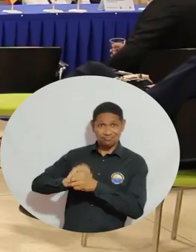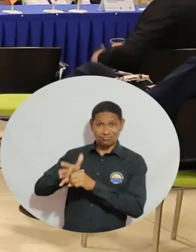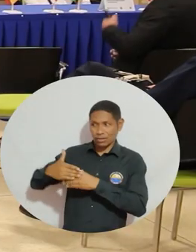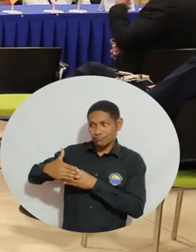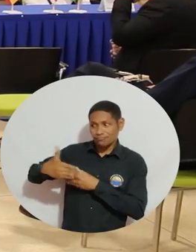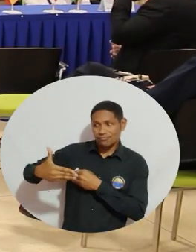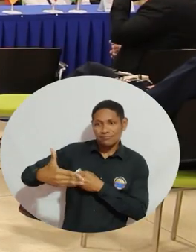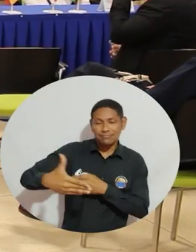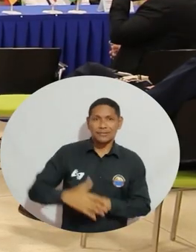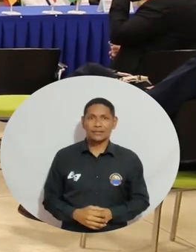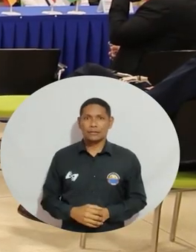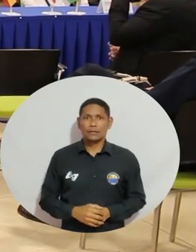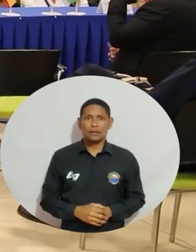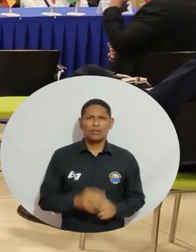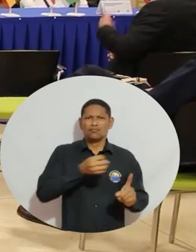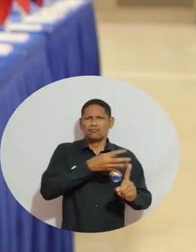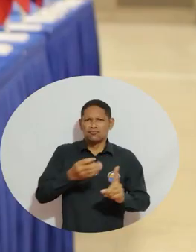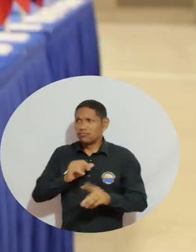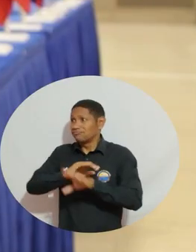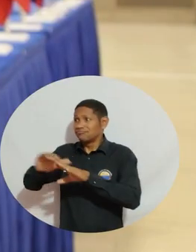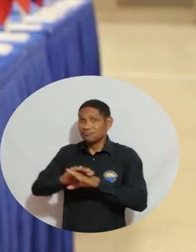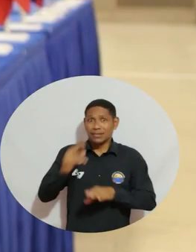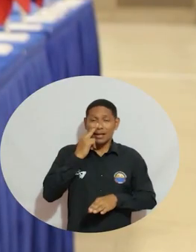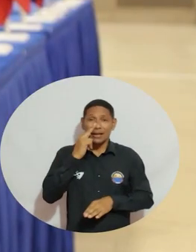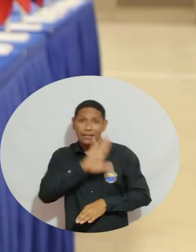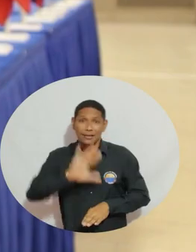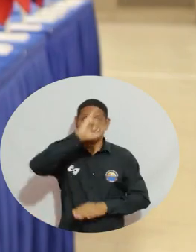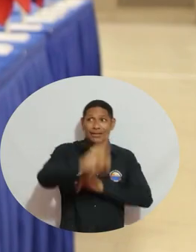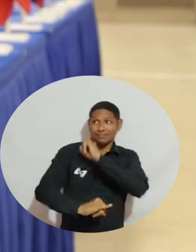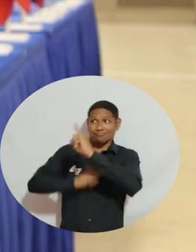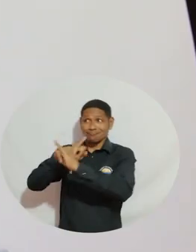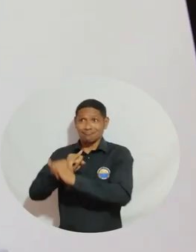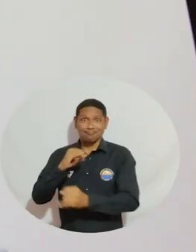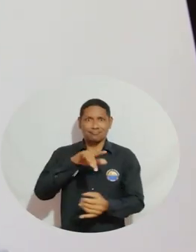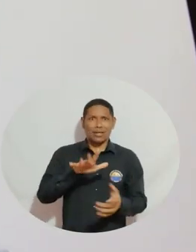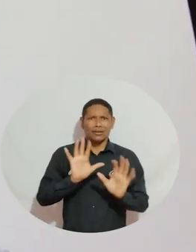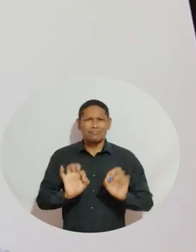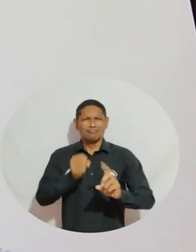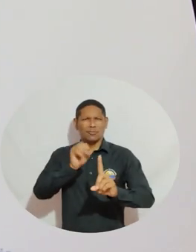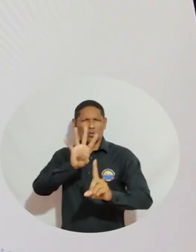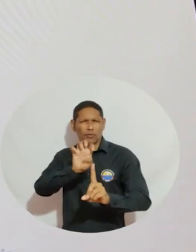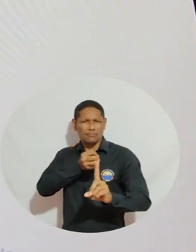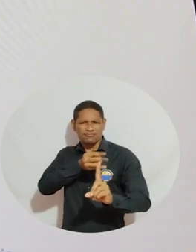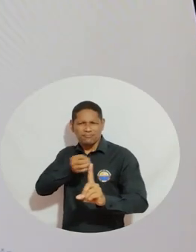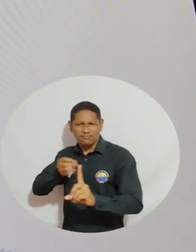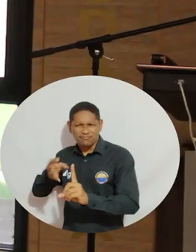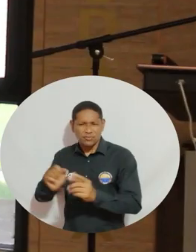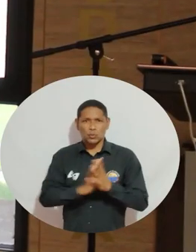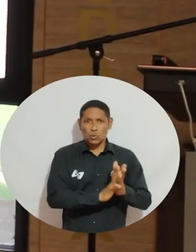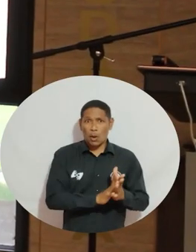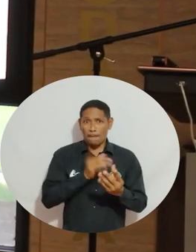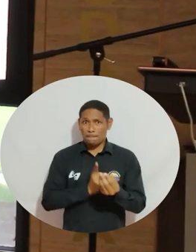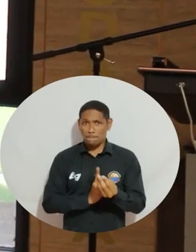pospandemia. Con conferencias de invitados nacionales e internacionales, se llevó a cabo el noveno simposio Currículo y Políticas